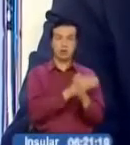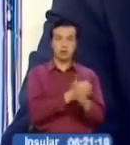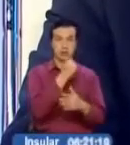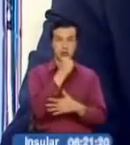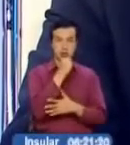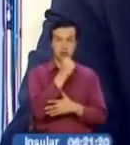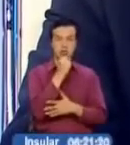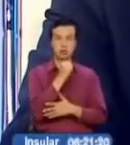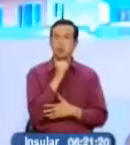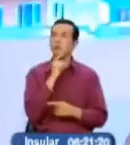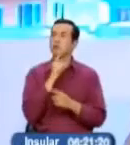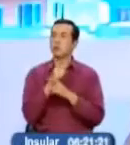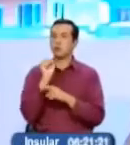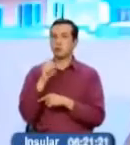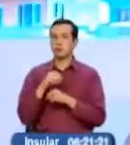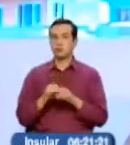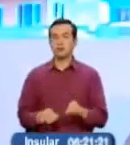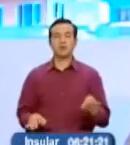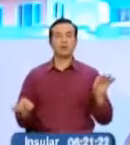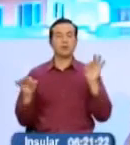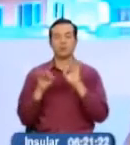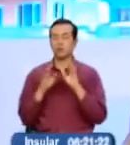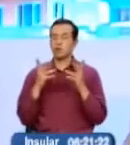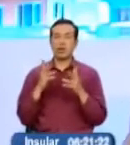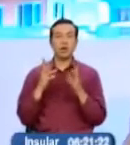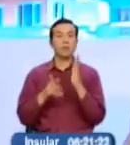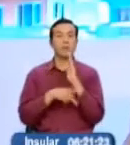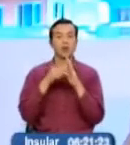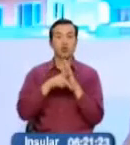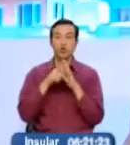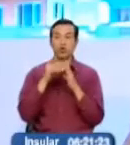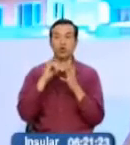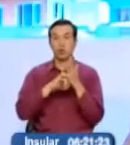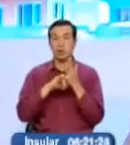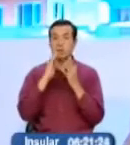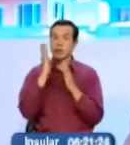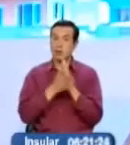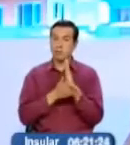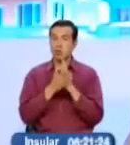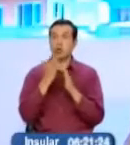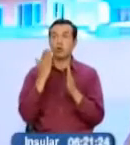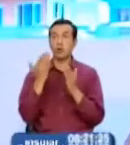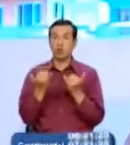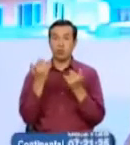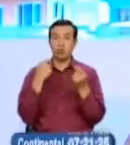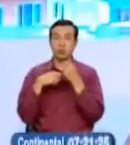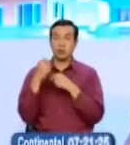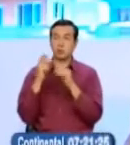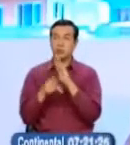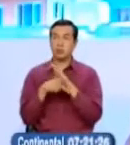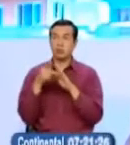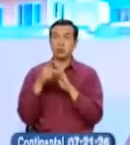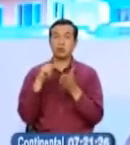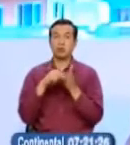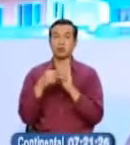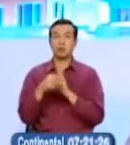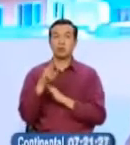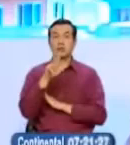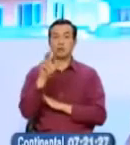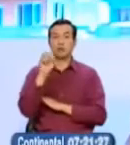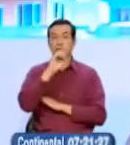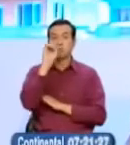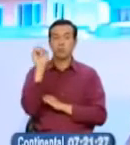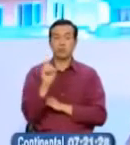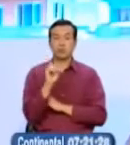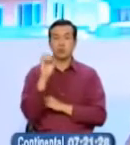interior. Así es importante hacerlo. Este rato en el Ecuador las exportaciones petroleras solo representan el